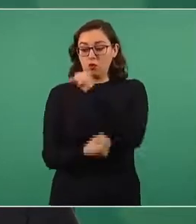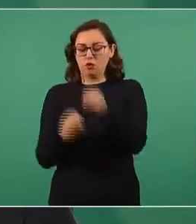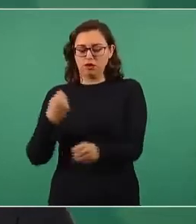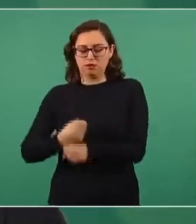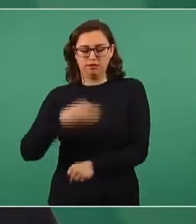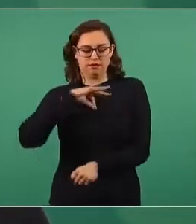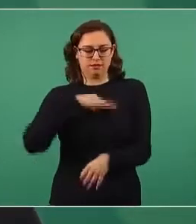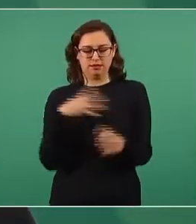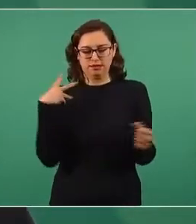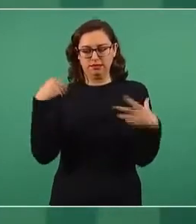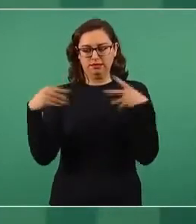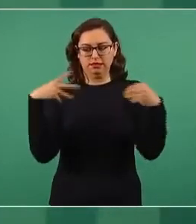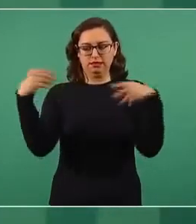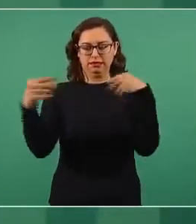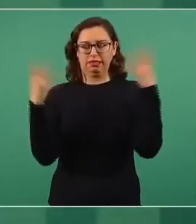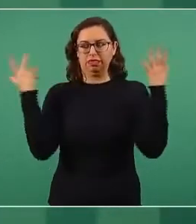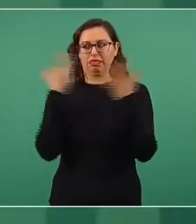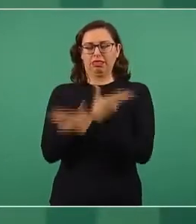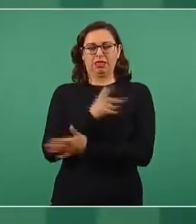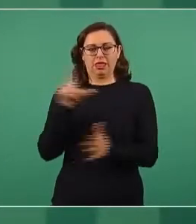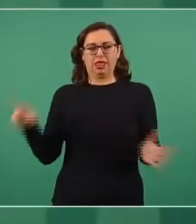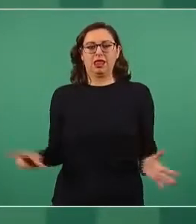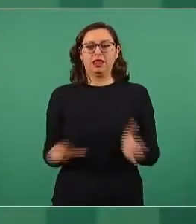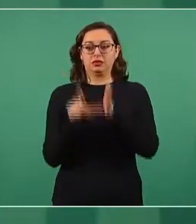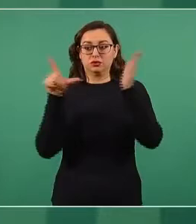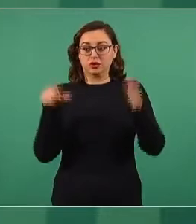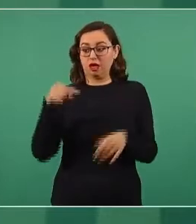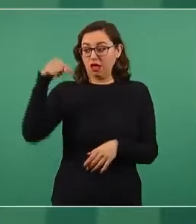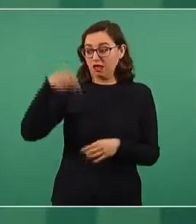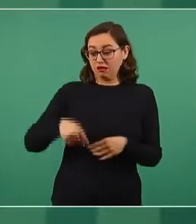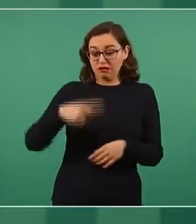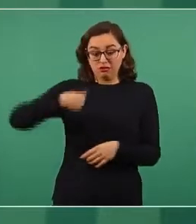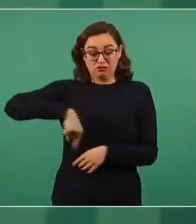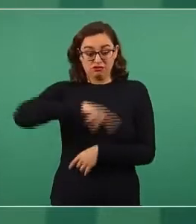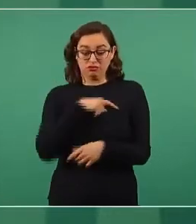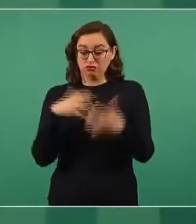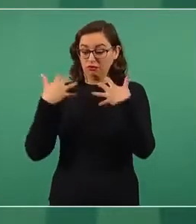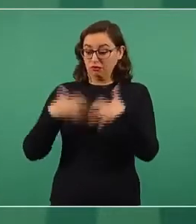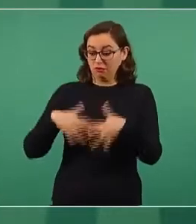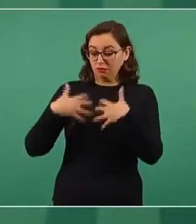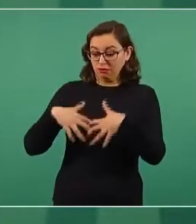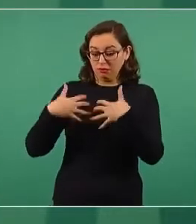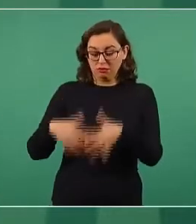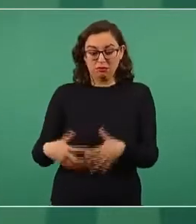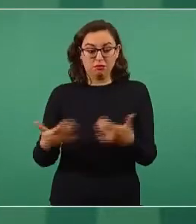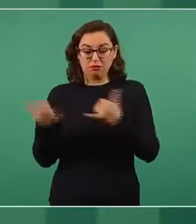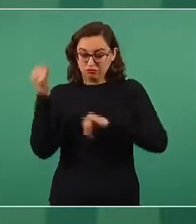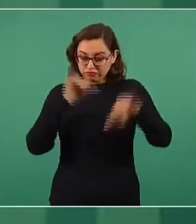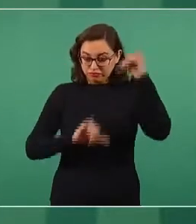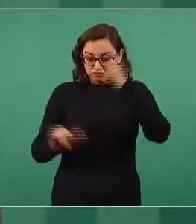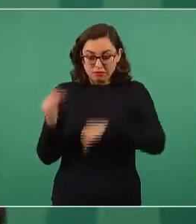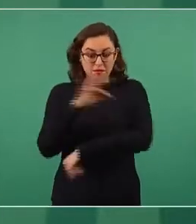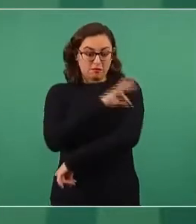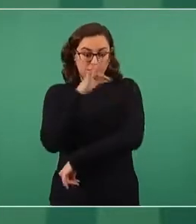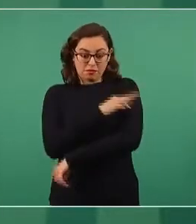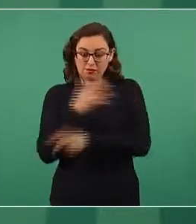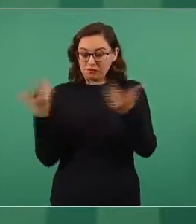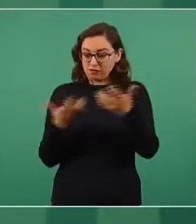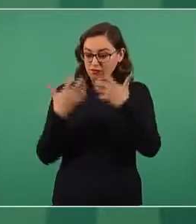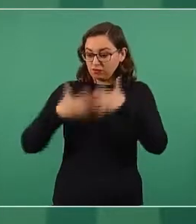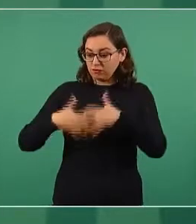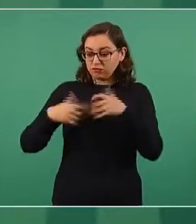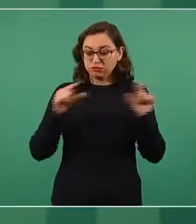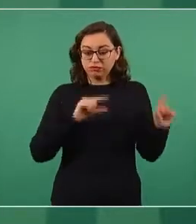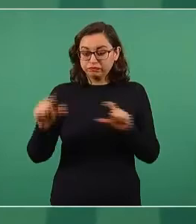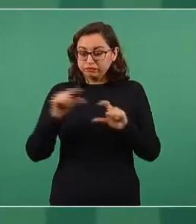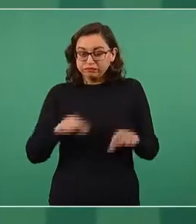de desarrollar las vacunas, producir las vacunas, pues nos va a seguir pasando lo que está ocurriendo, que hay una